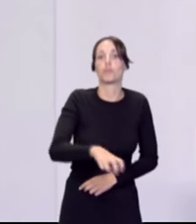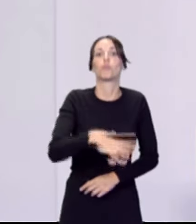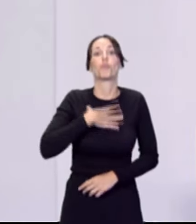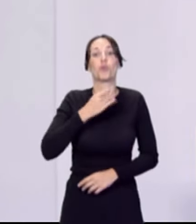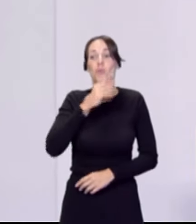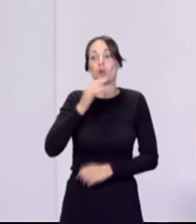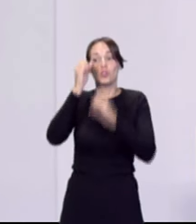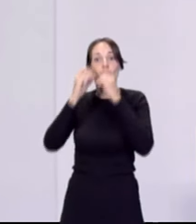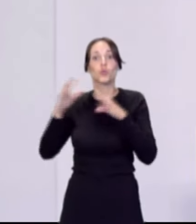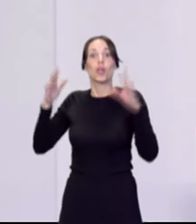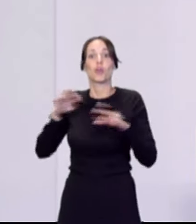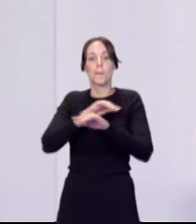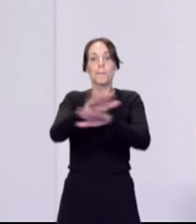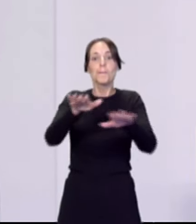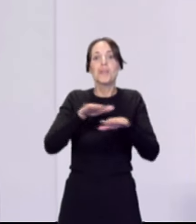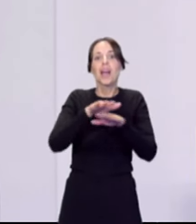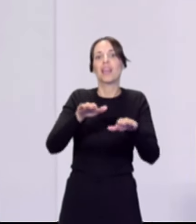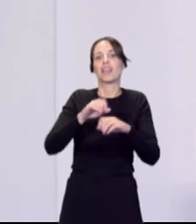mar está más cerca.